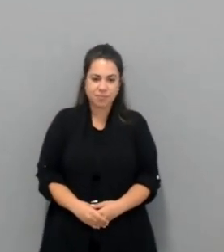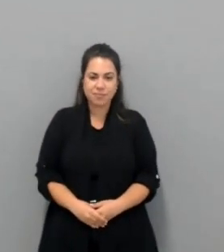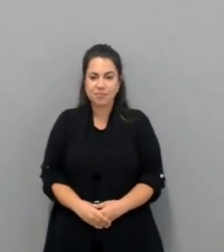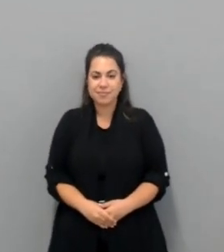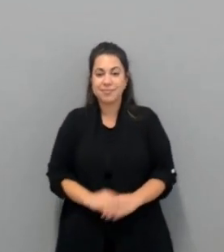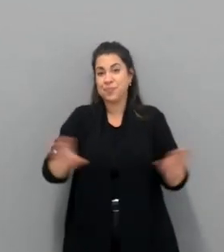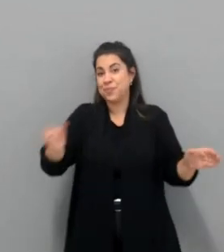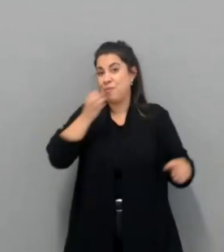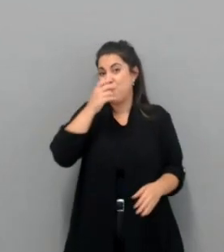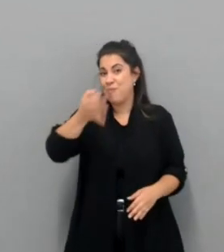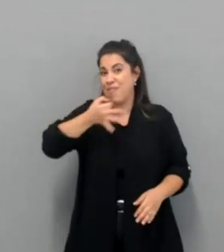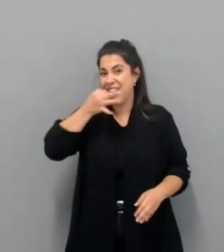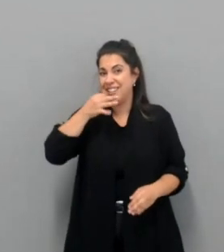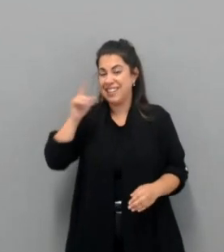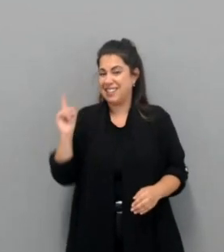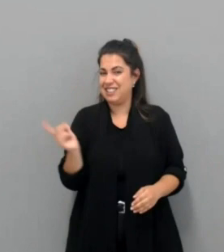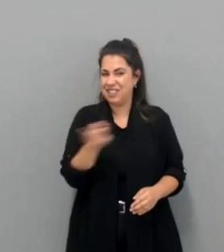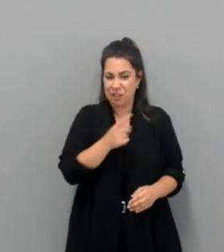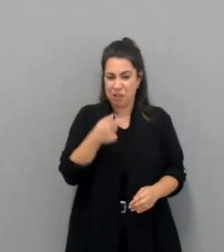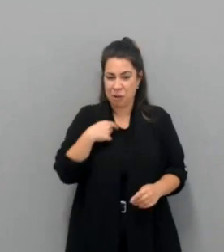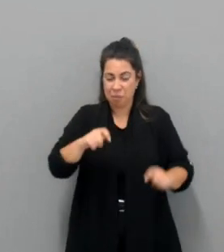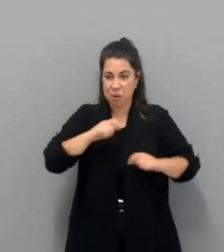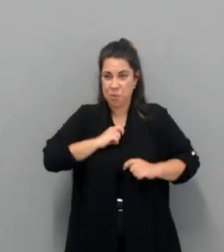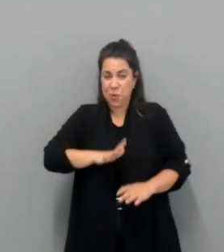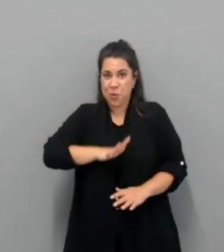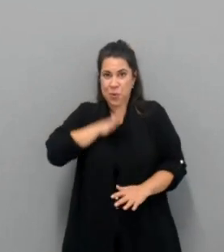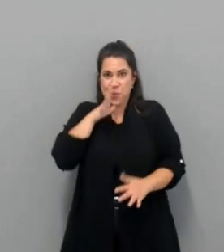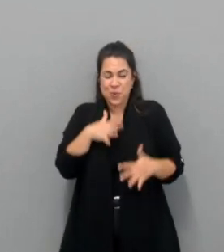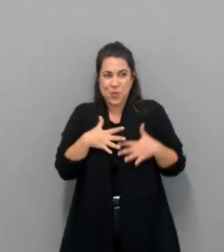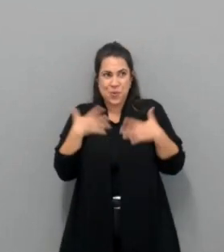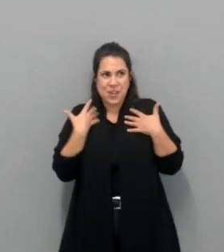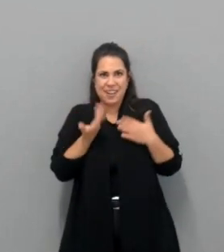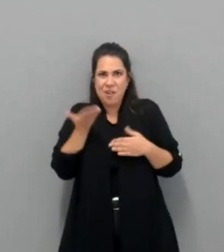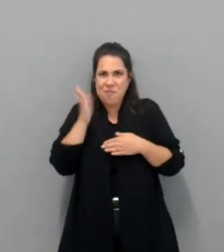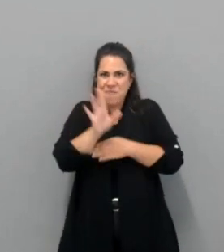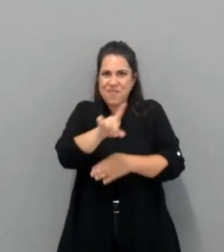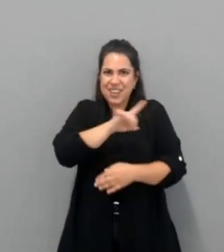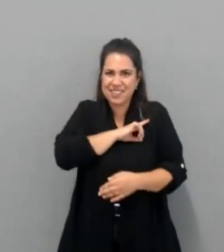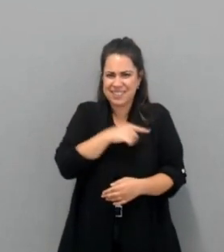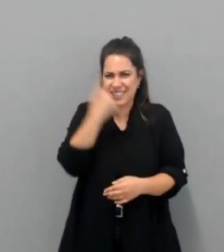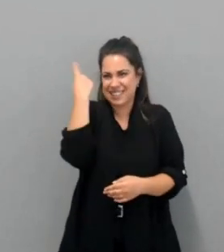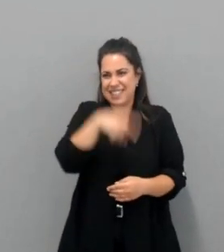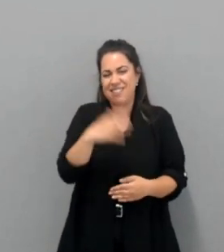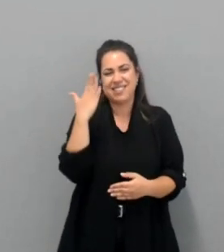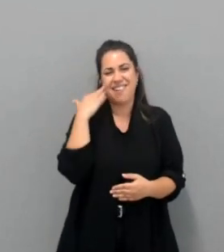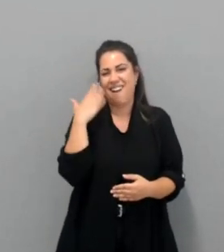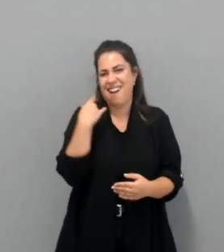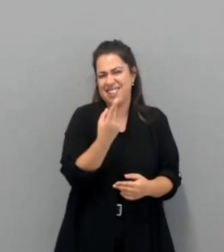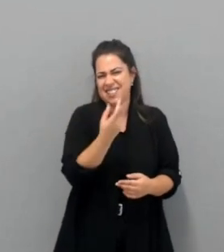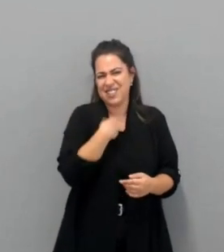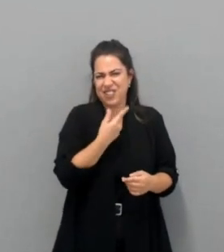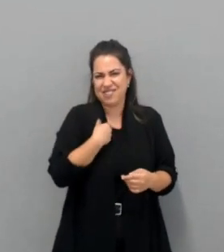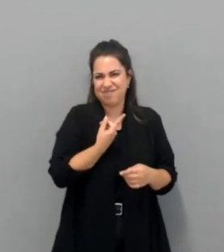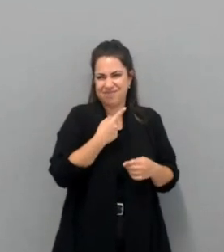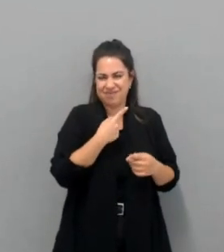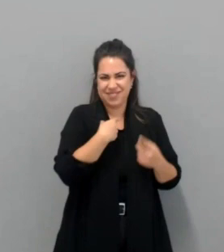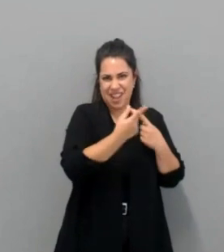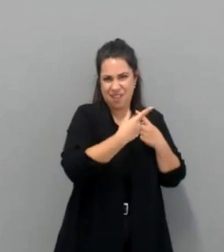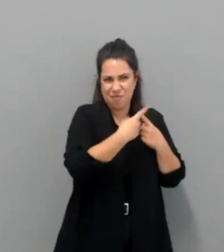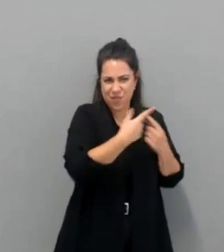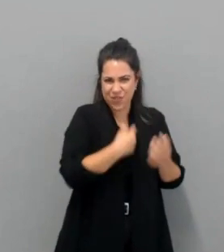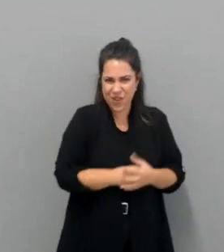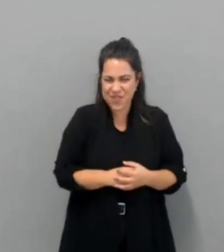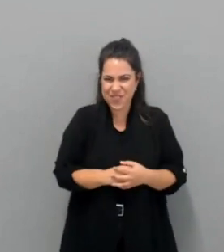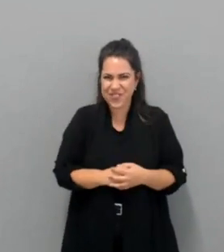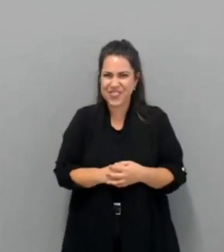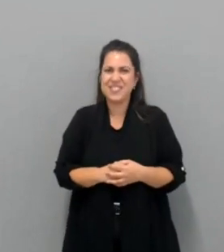Bueno, buenas tardes a todos. De verdad que me acabo de quedar impresionada con tu presentación, pero sabes que el cariño que nos tenemos es mutuo y de ahí vienen esas palabras.